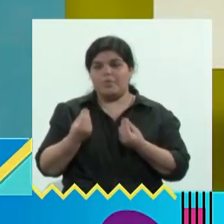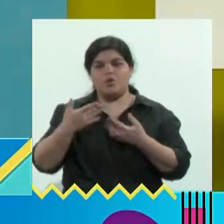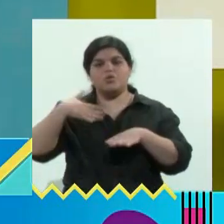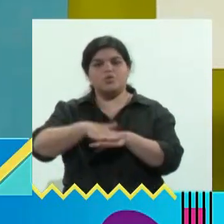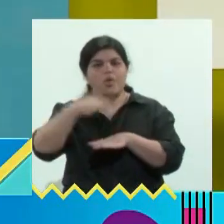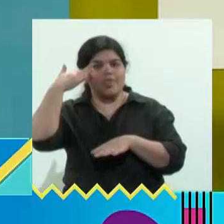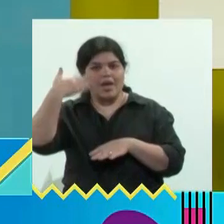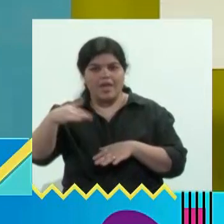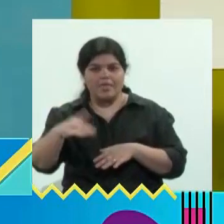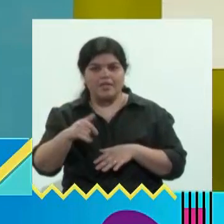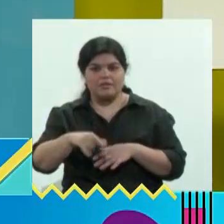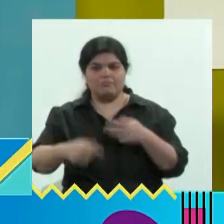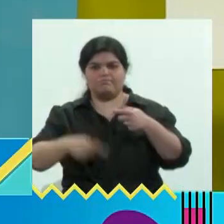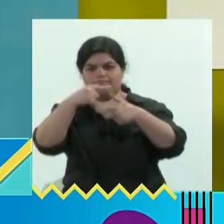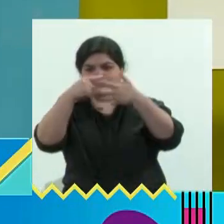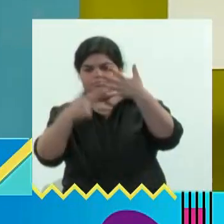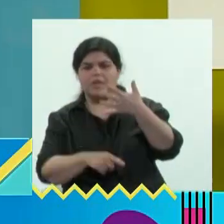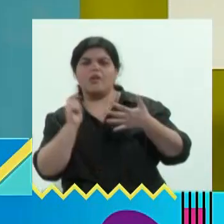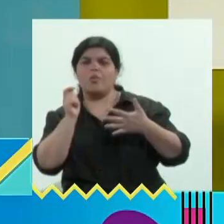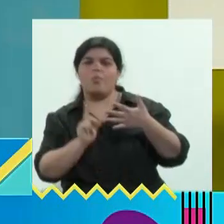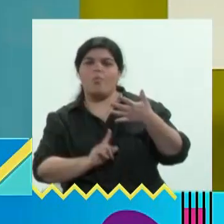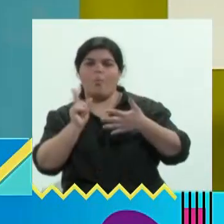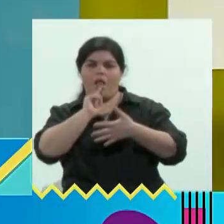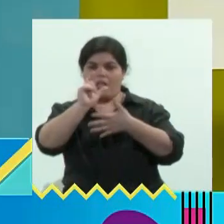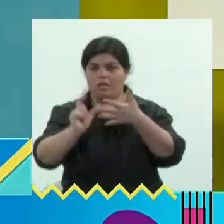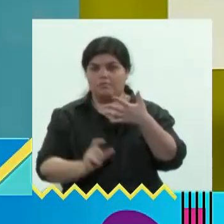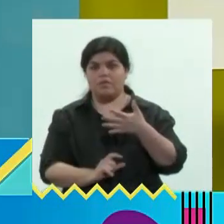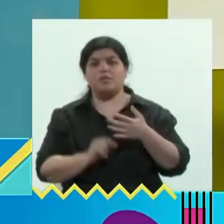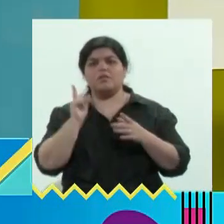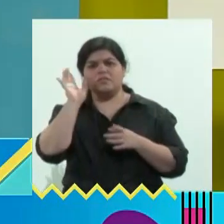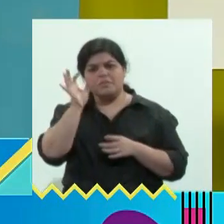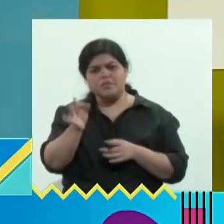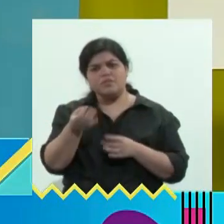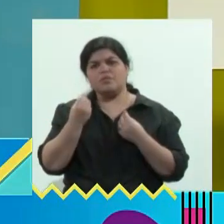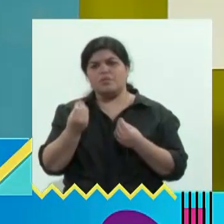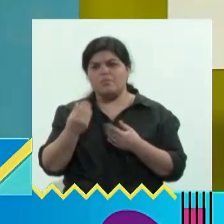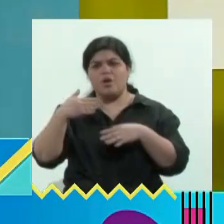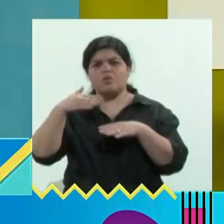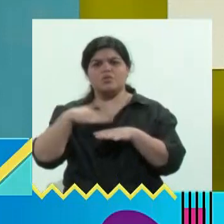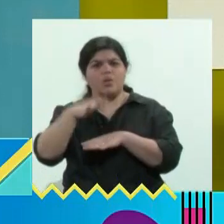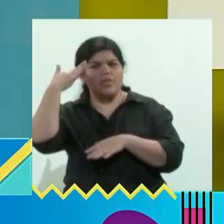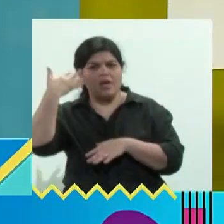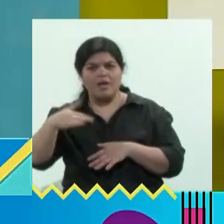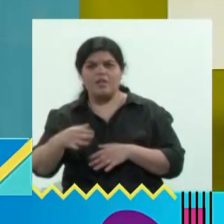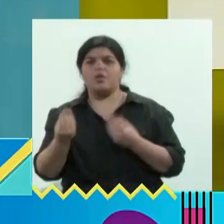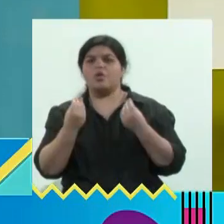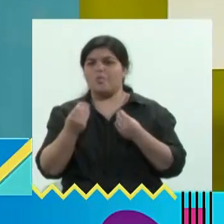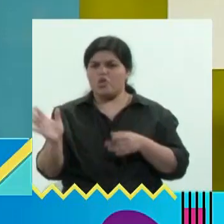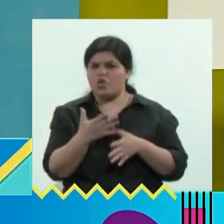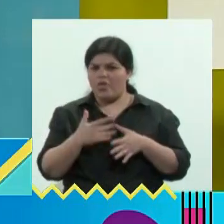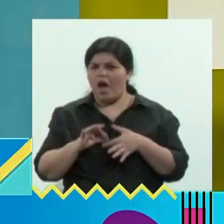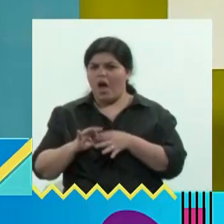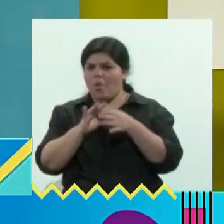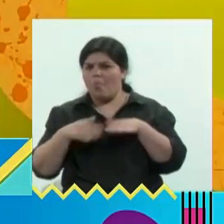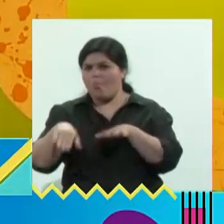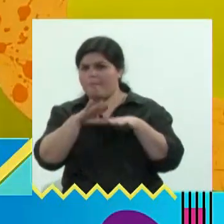lideran quizás ese ranking, pero también hay que ver desde qué dimensiones se las puede considerar como ciudades inteligentes. ¿Todas coinciden en algo o